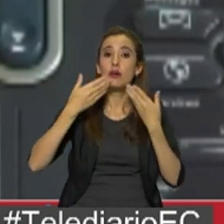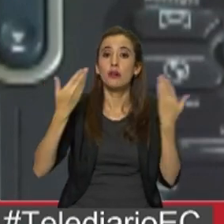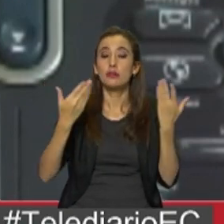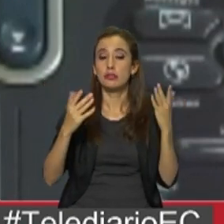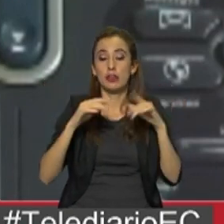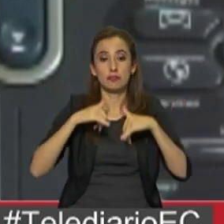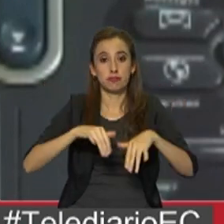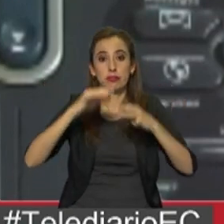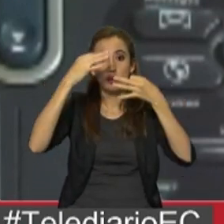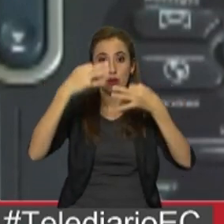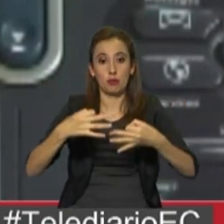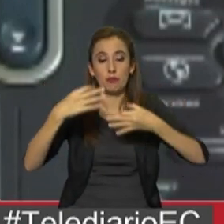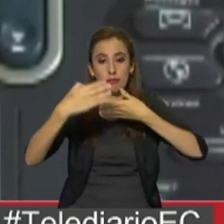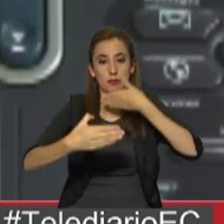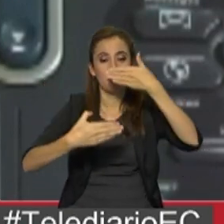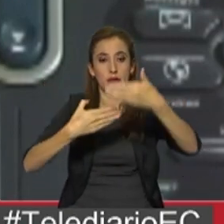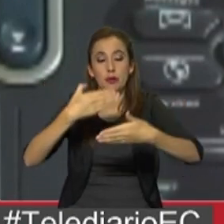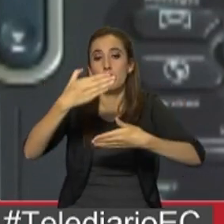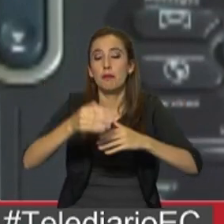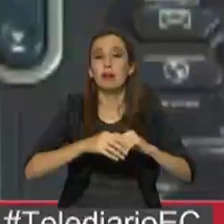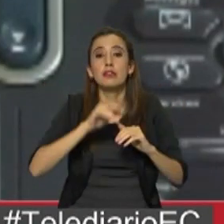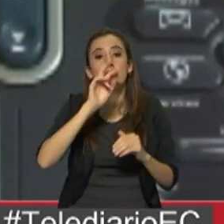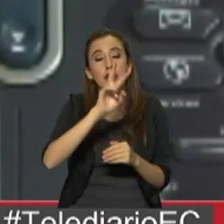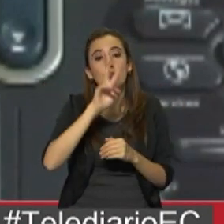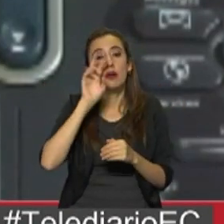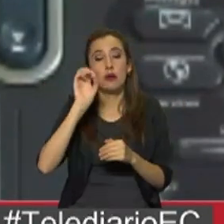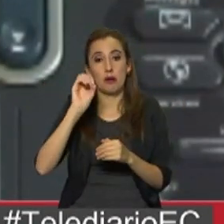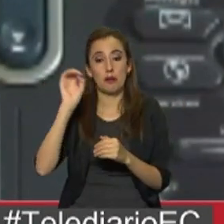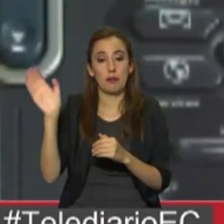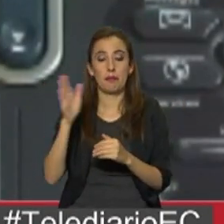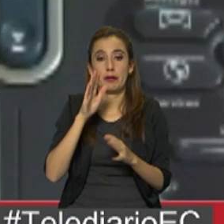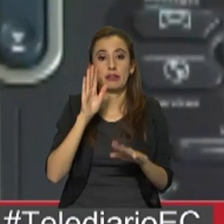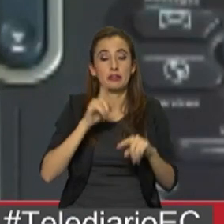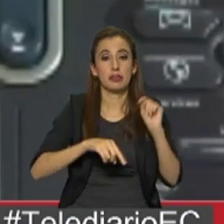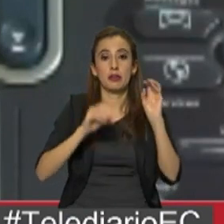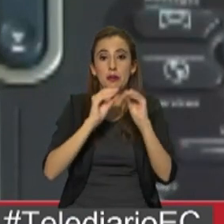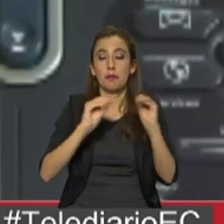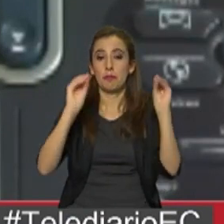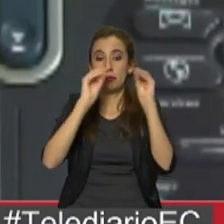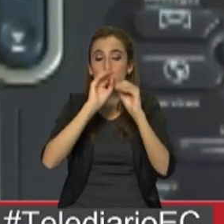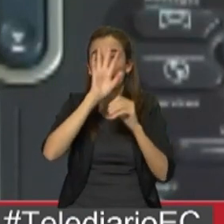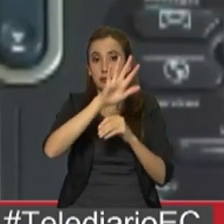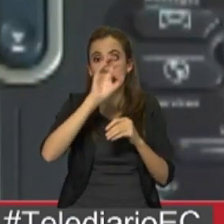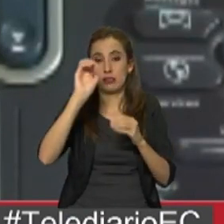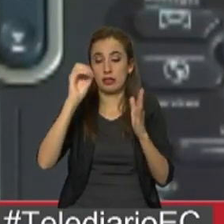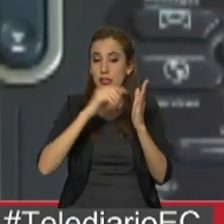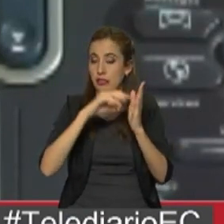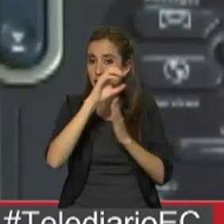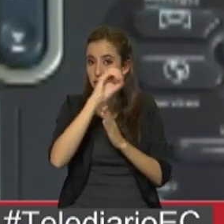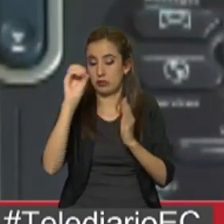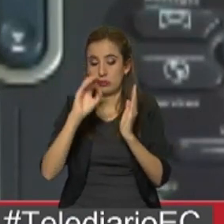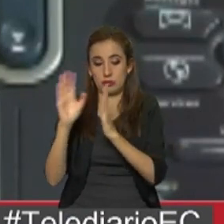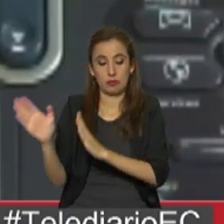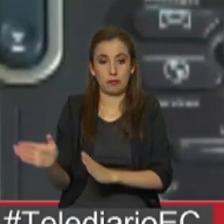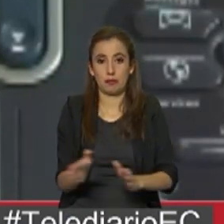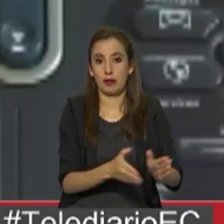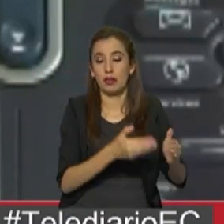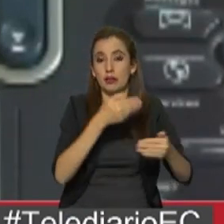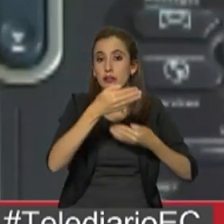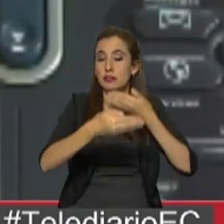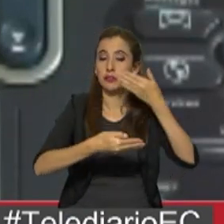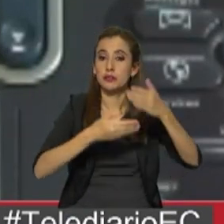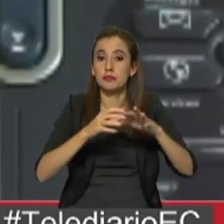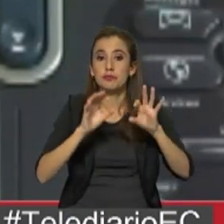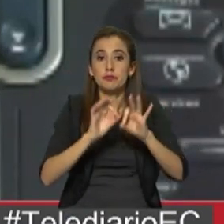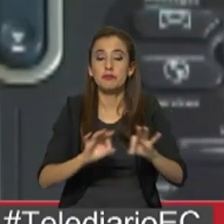cumplimiento del pago puntual todos los 20 a los más de 500 mil afiliados jubilados y adicionalmente cumplir con los ingentes